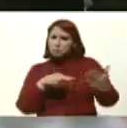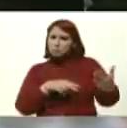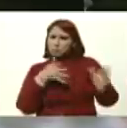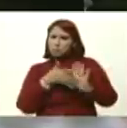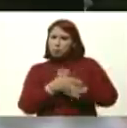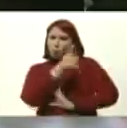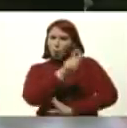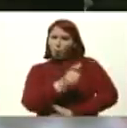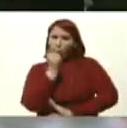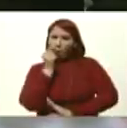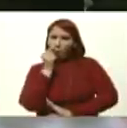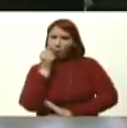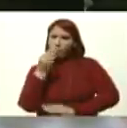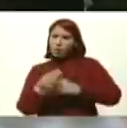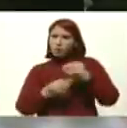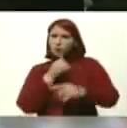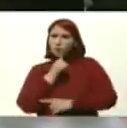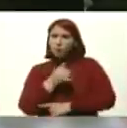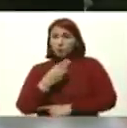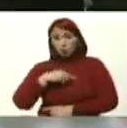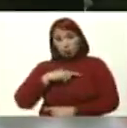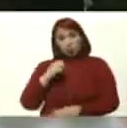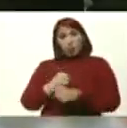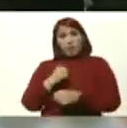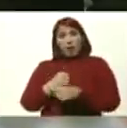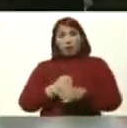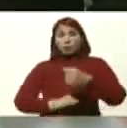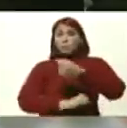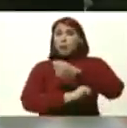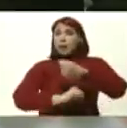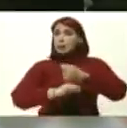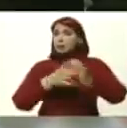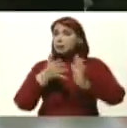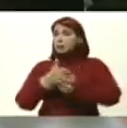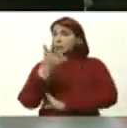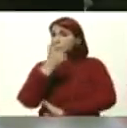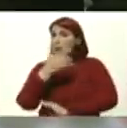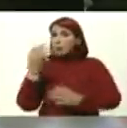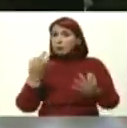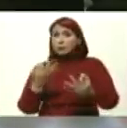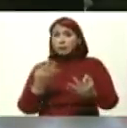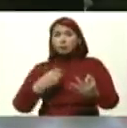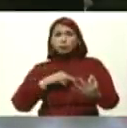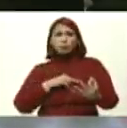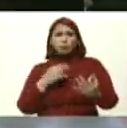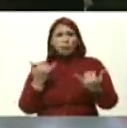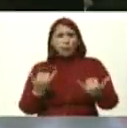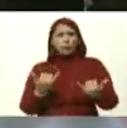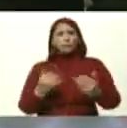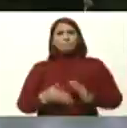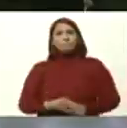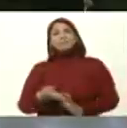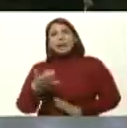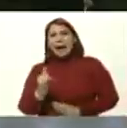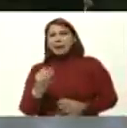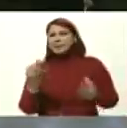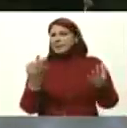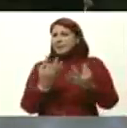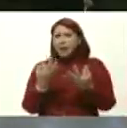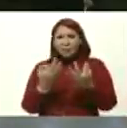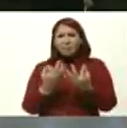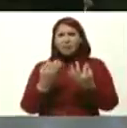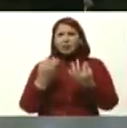Bueno, nosotros estamos trabajando en base a la realidad. Ahora, hay matices, siempre habrá